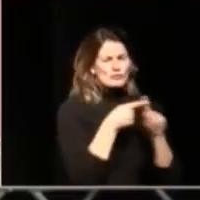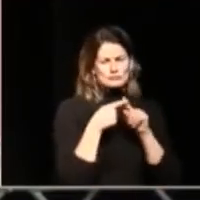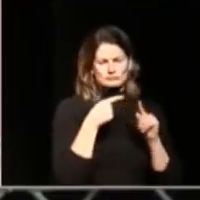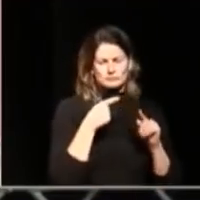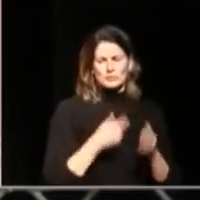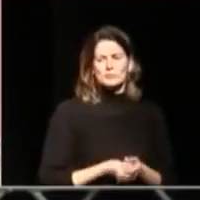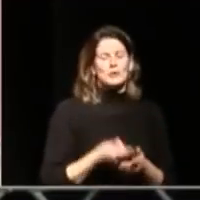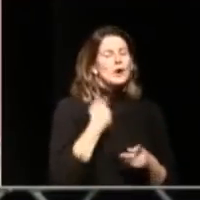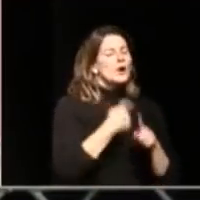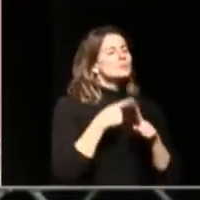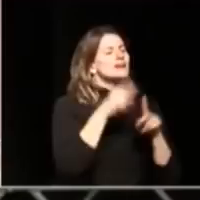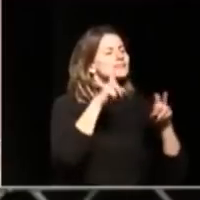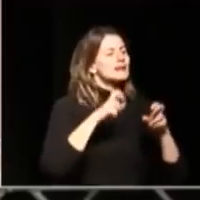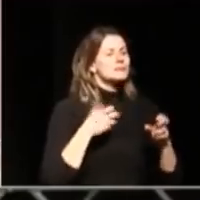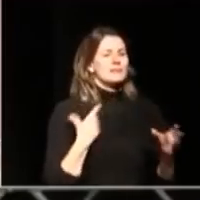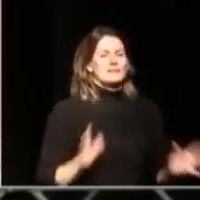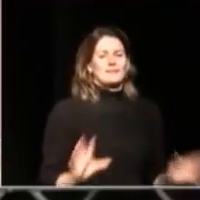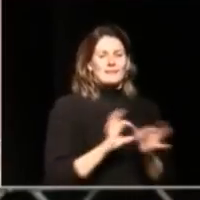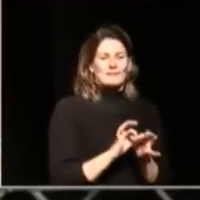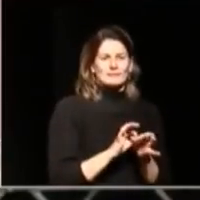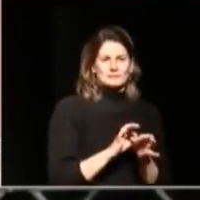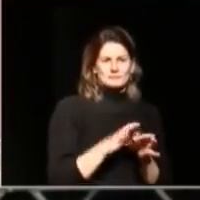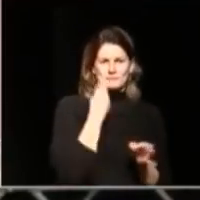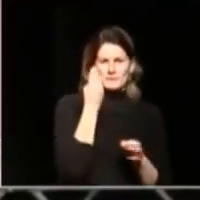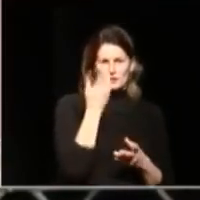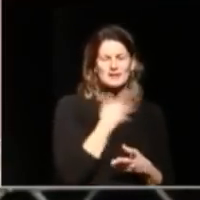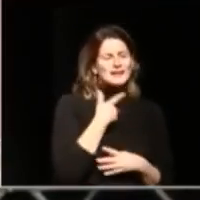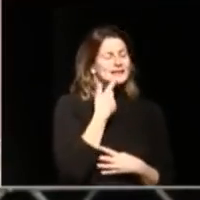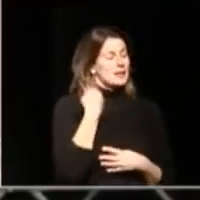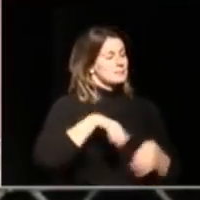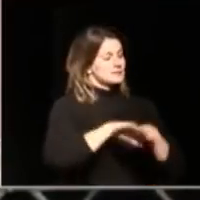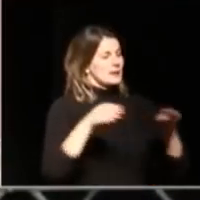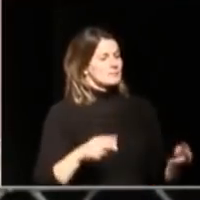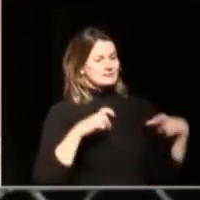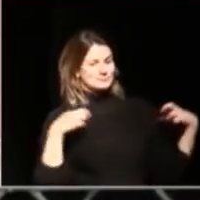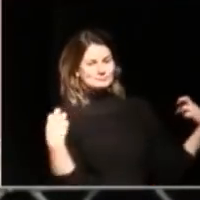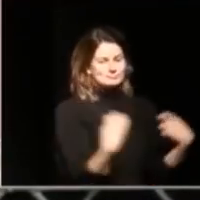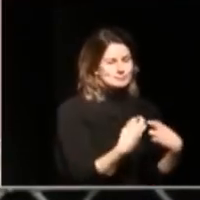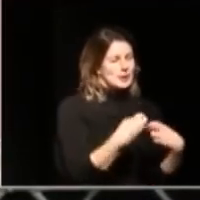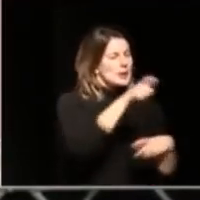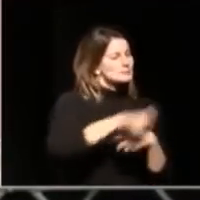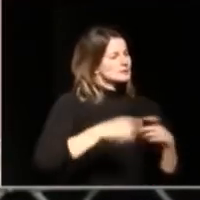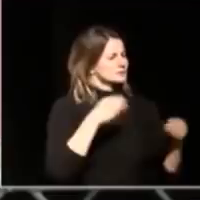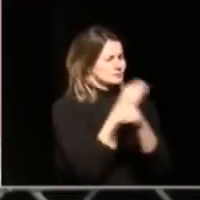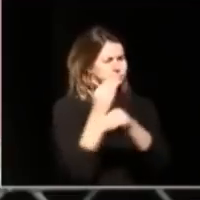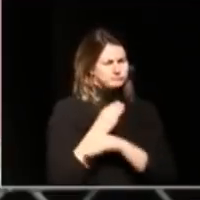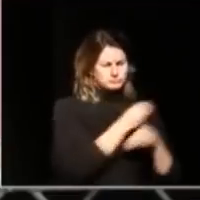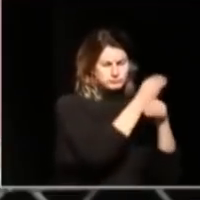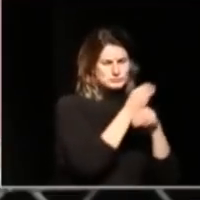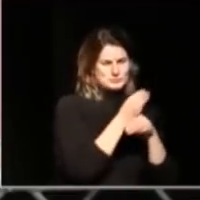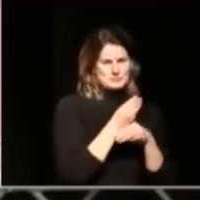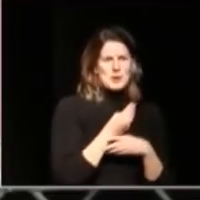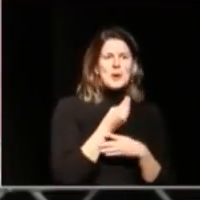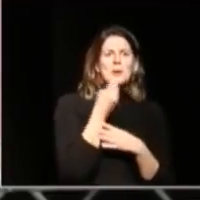Cataluña hubiera un gobierno de reconciliación? Es verdad que eso implica sentar en la misma mesa a los que piensan diferente, pero ¿no será más